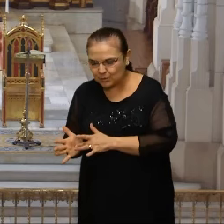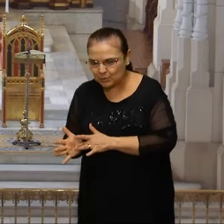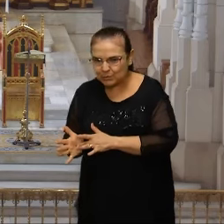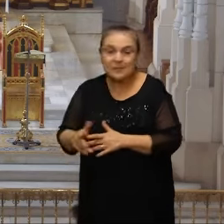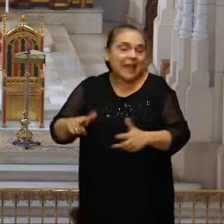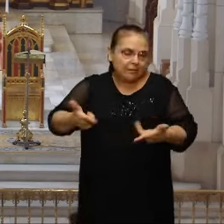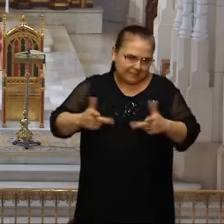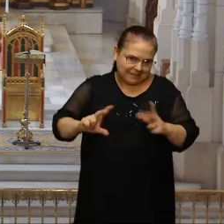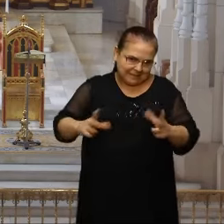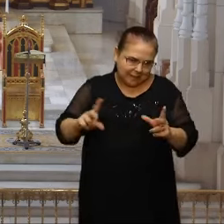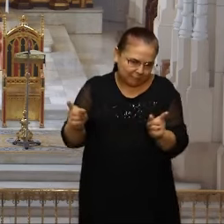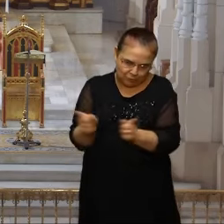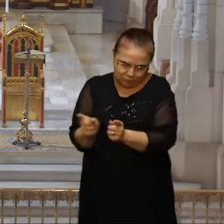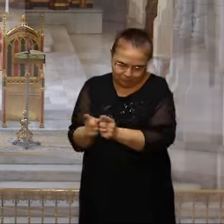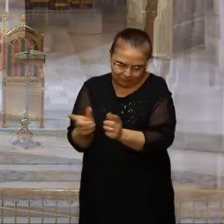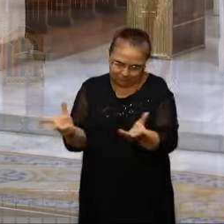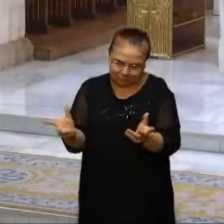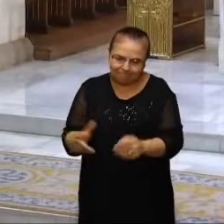Nos sentamos un instante.